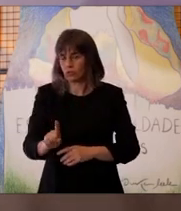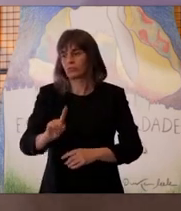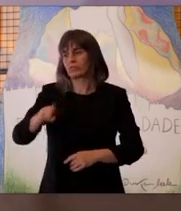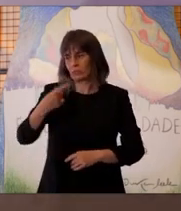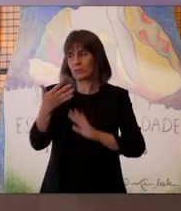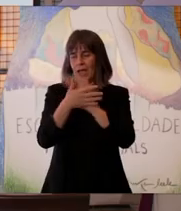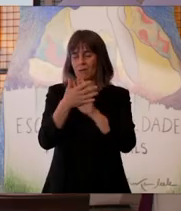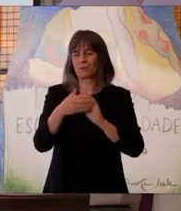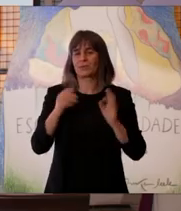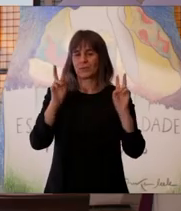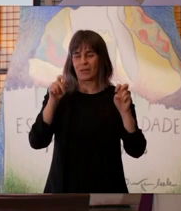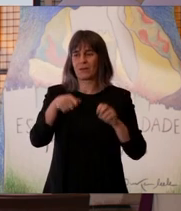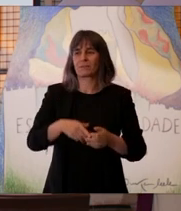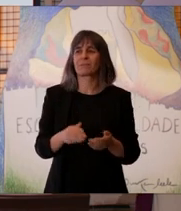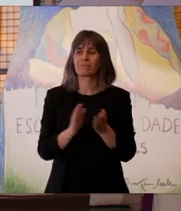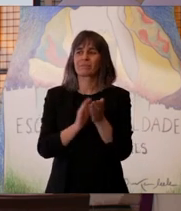eso